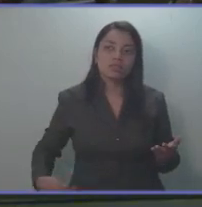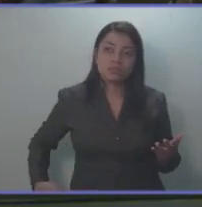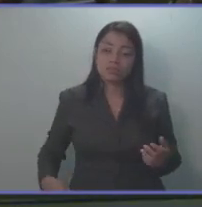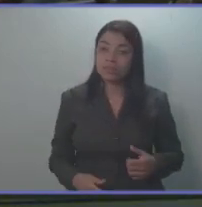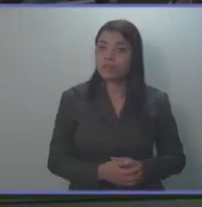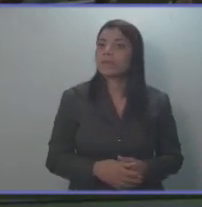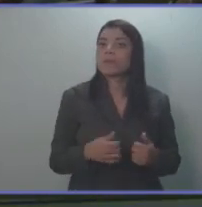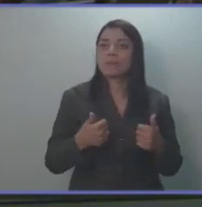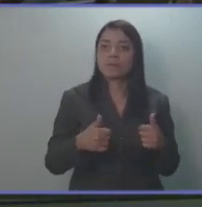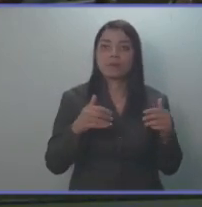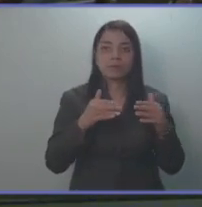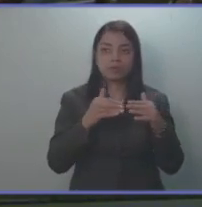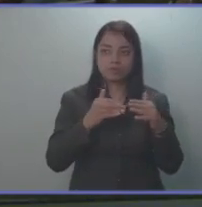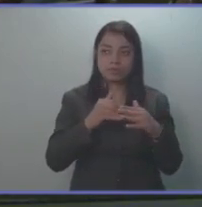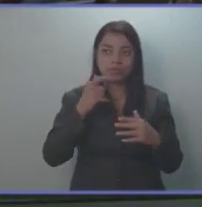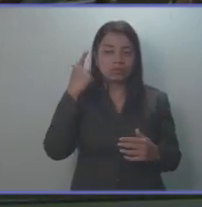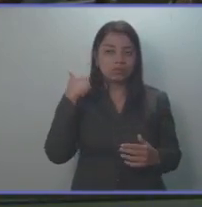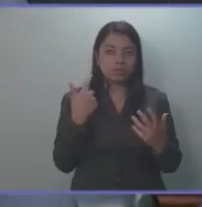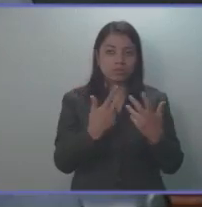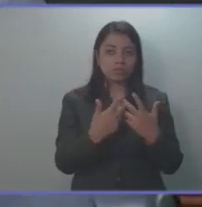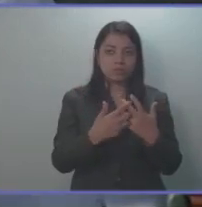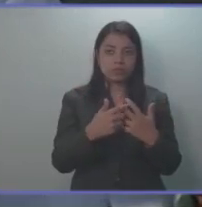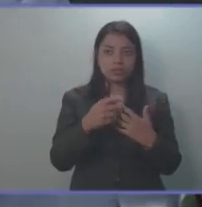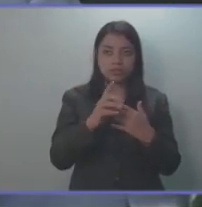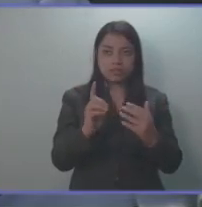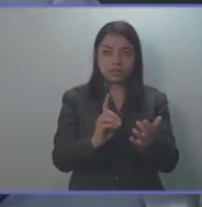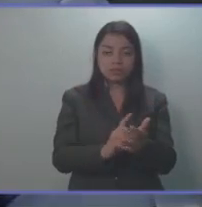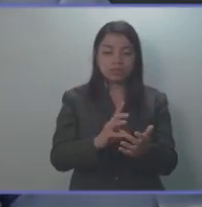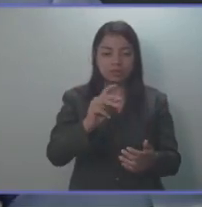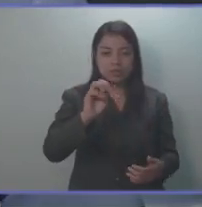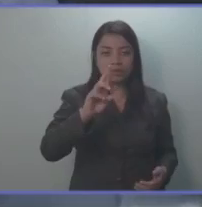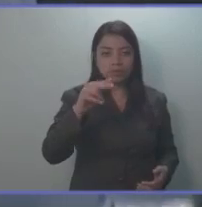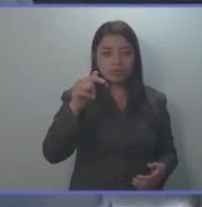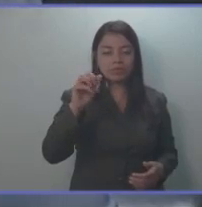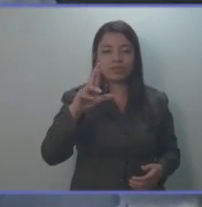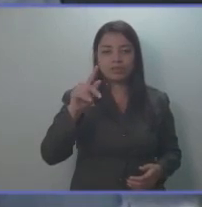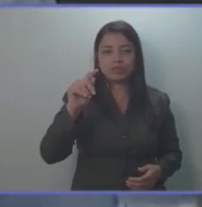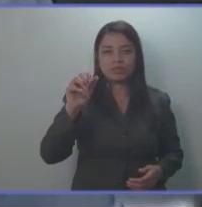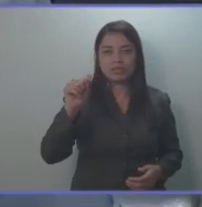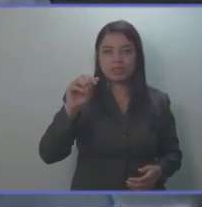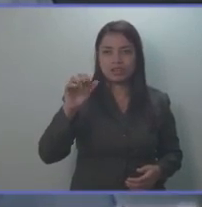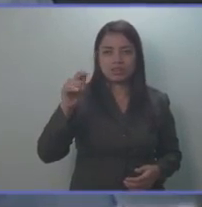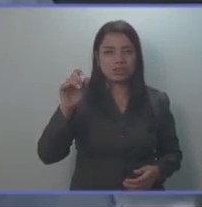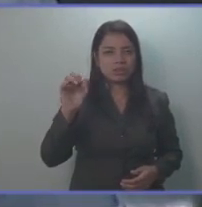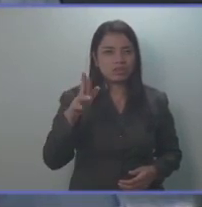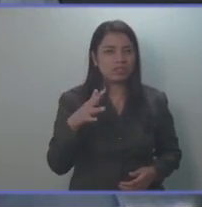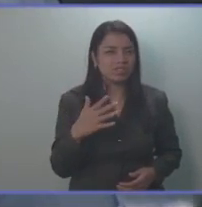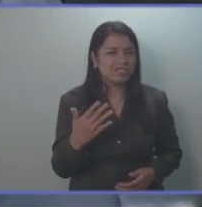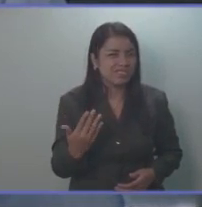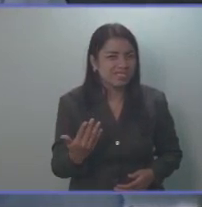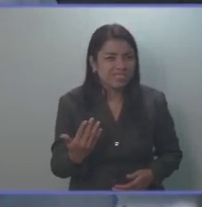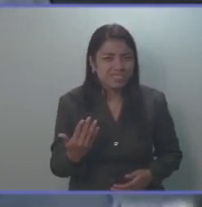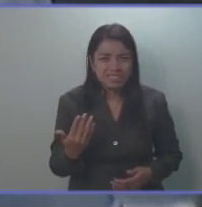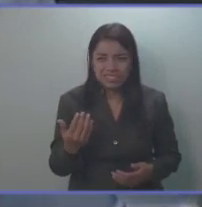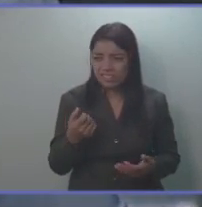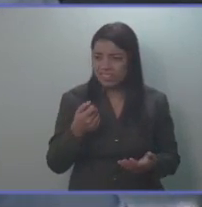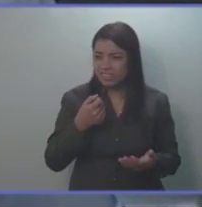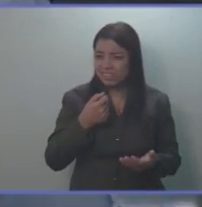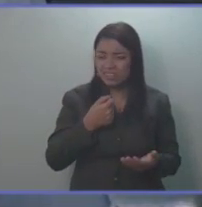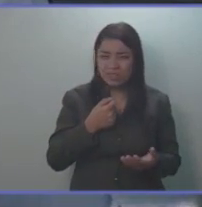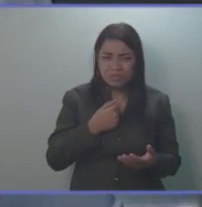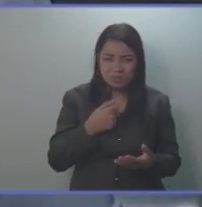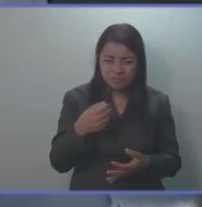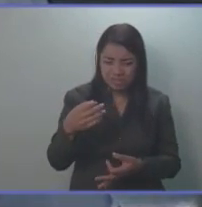Bueno, en el mismo orden de mi colega, la diputada Margarita Escobar, qué lamentable la noticia que hemos recibido